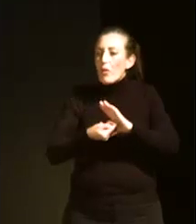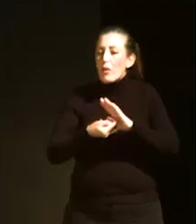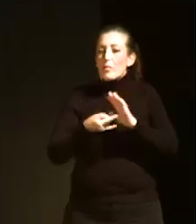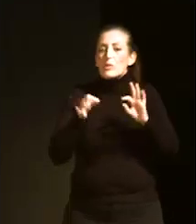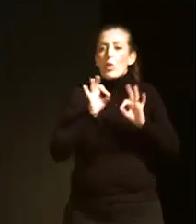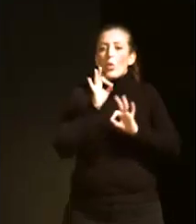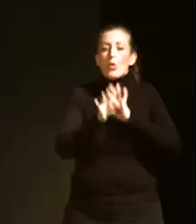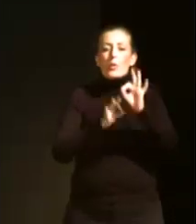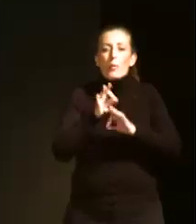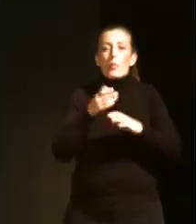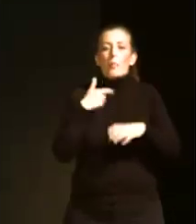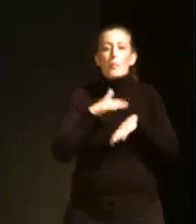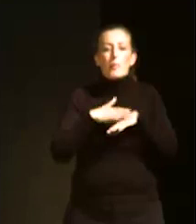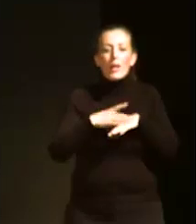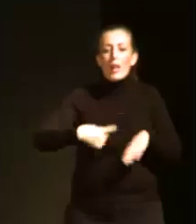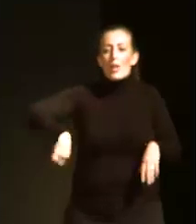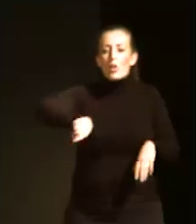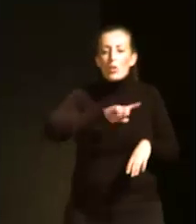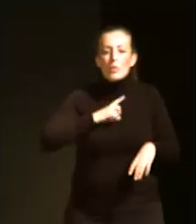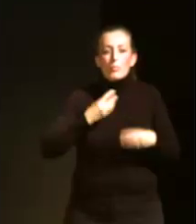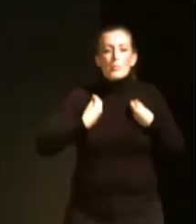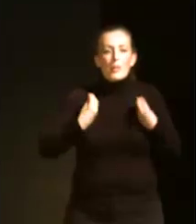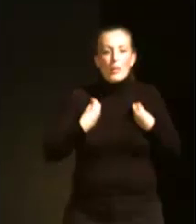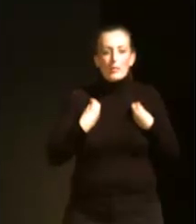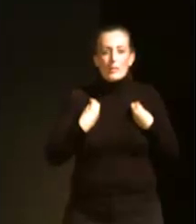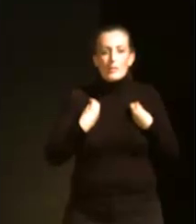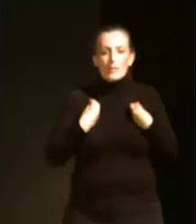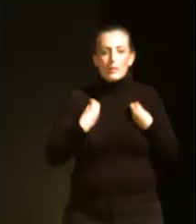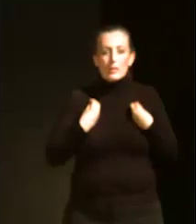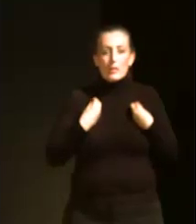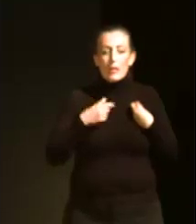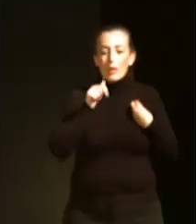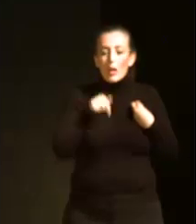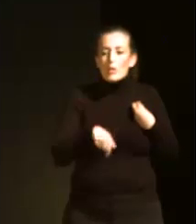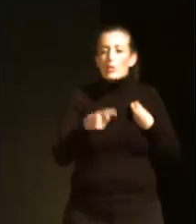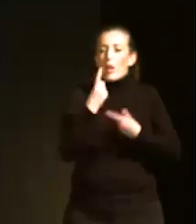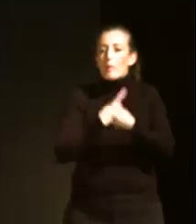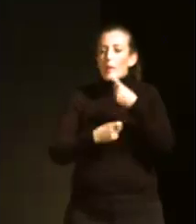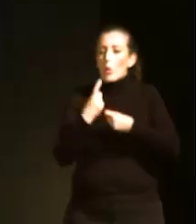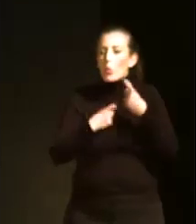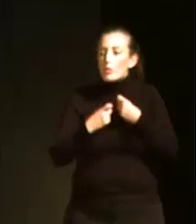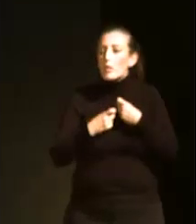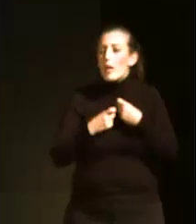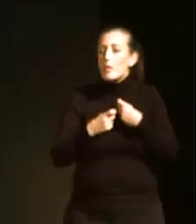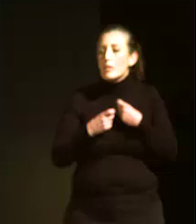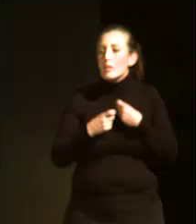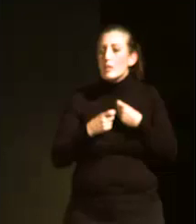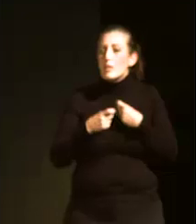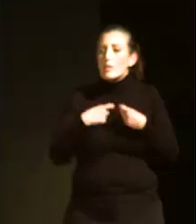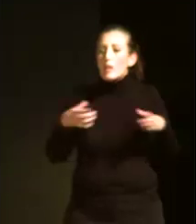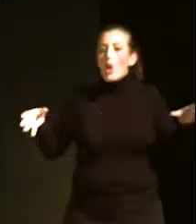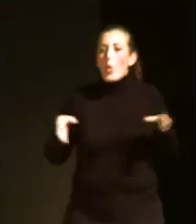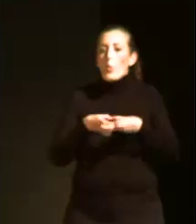organizativas para regir nuestras propias vidas esta es una pregunta que me parece que debiéramos hacernos las